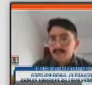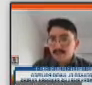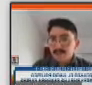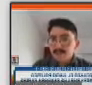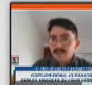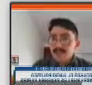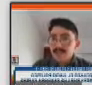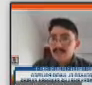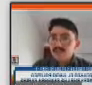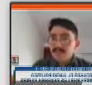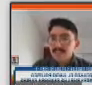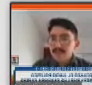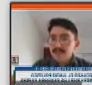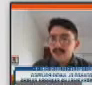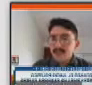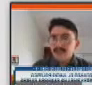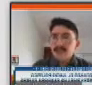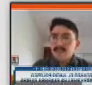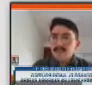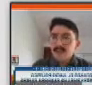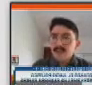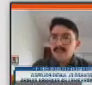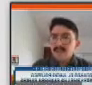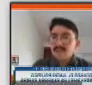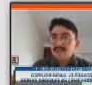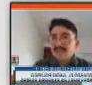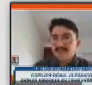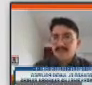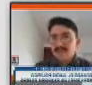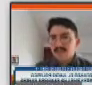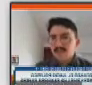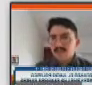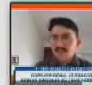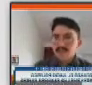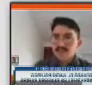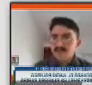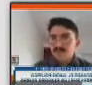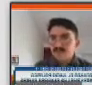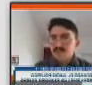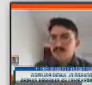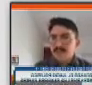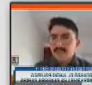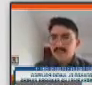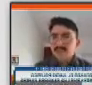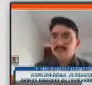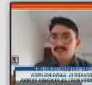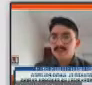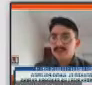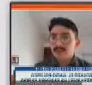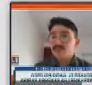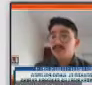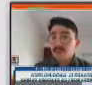también. Bien. Yo diría que la gran sorpresa electoral fue las elecciones de independientes provenientes del mundo social en las elecciones